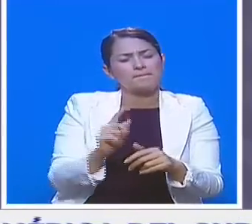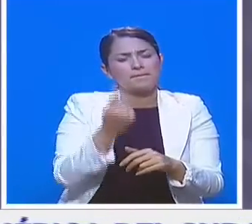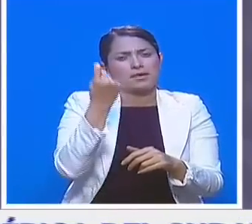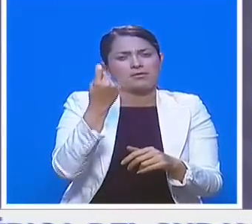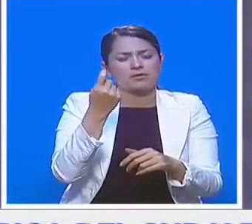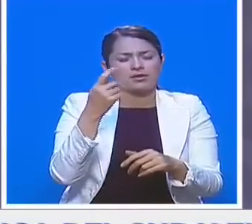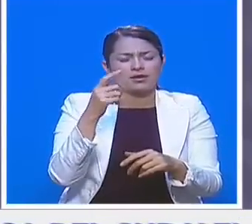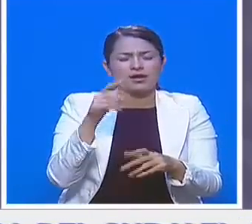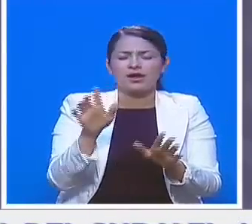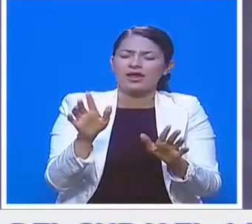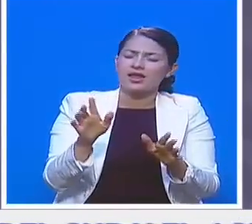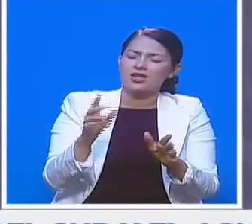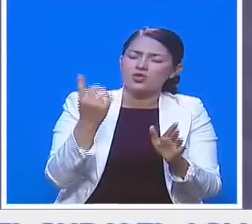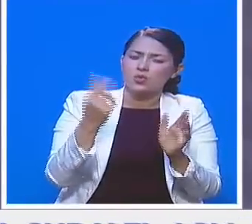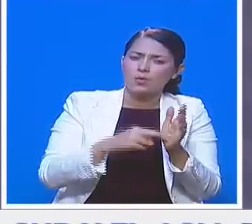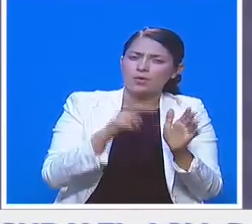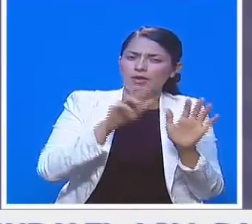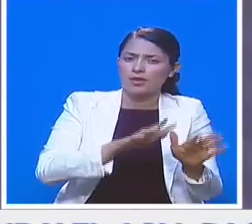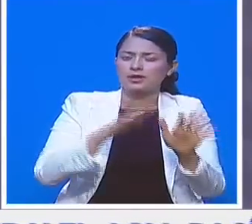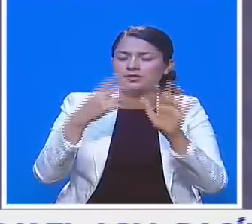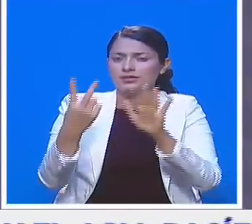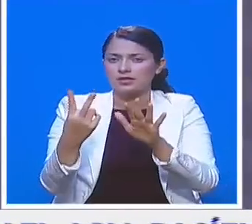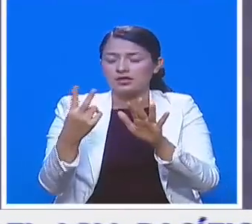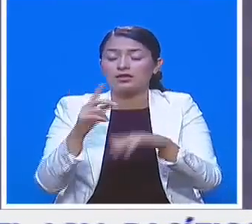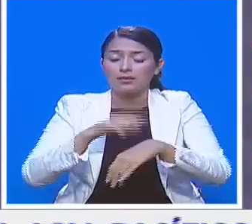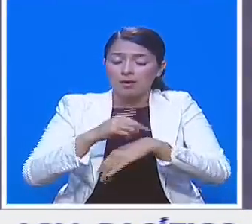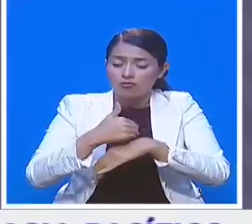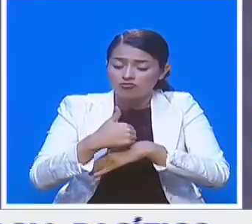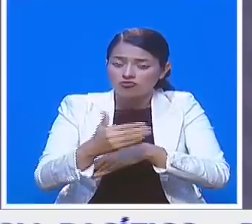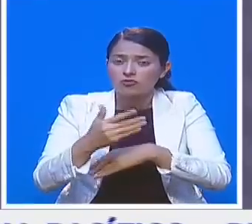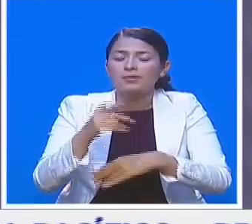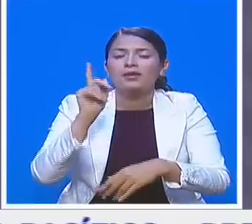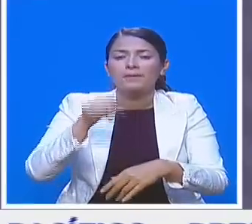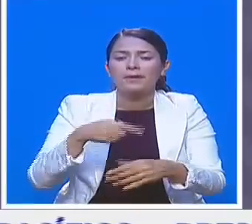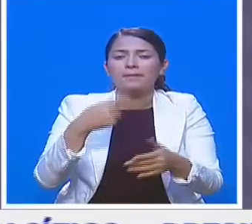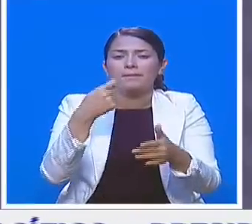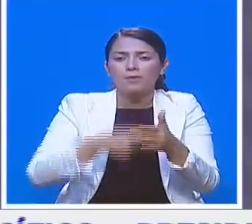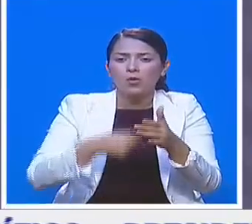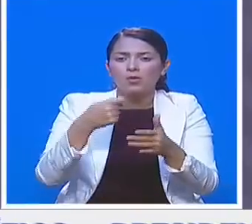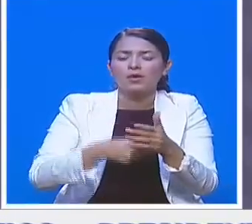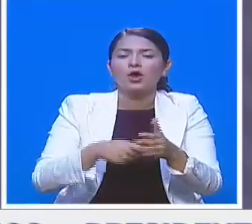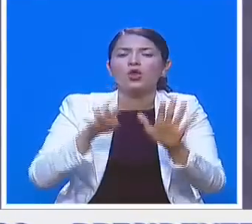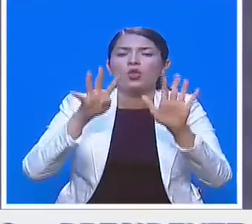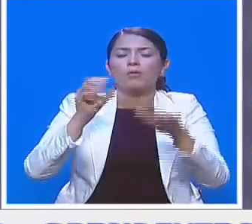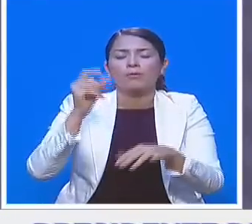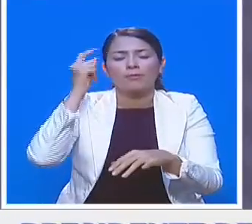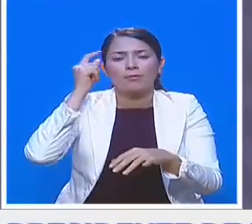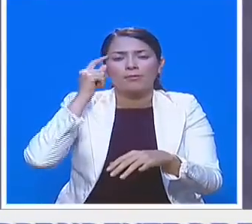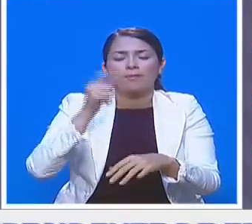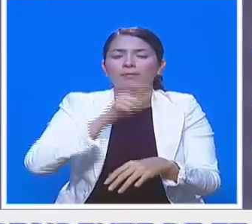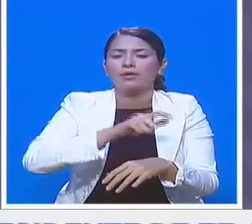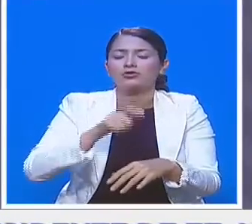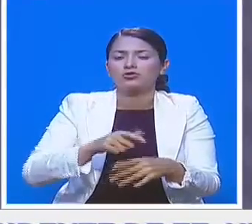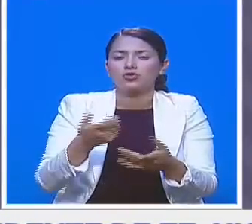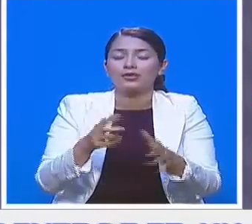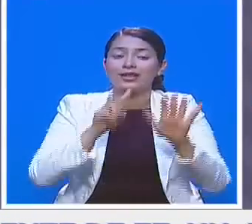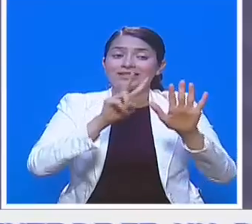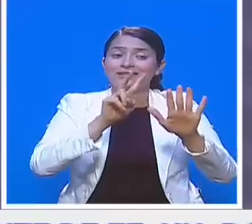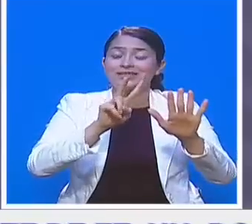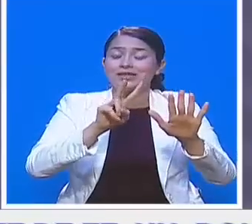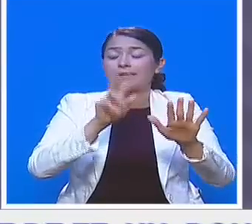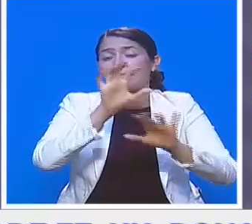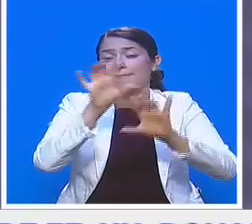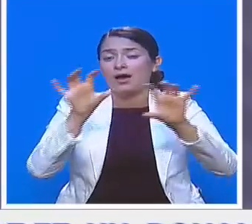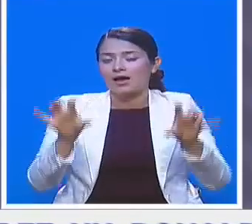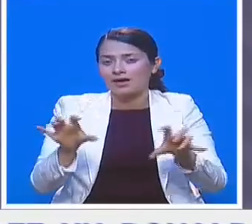apenas unos días después de asumir la presidencia, se prohibía la entrada por 90 días a ciudadanos de 7 países de